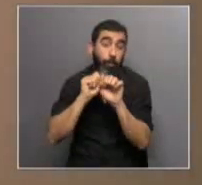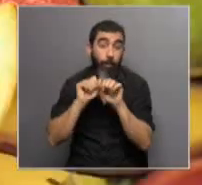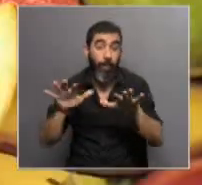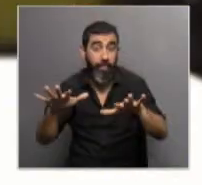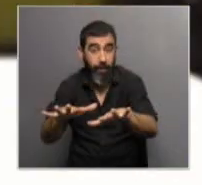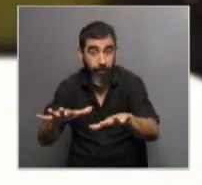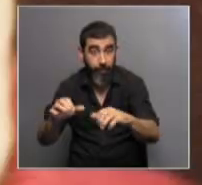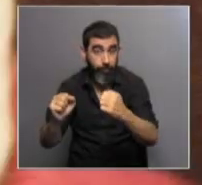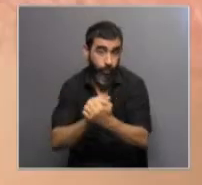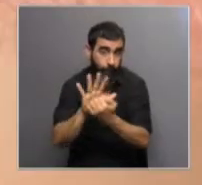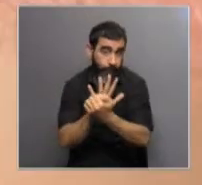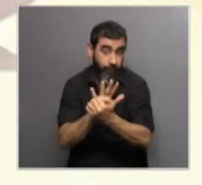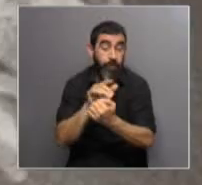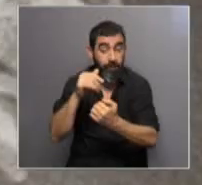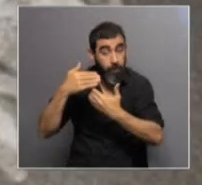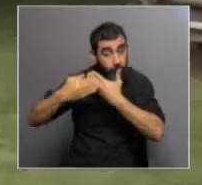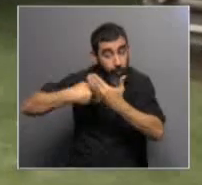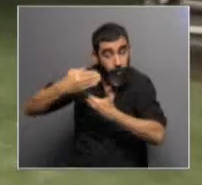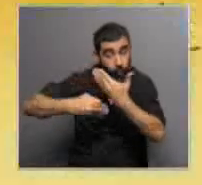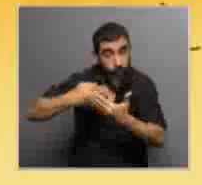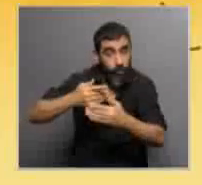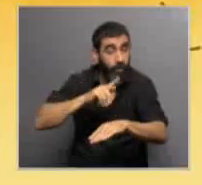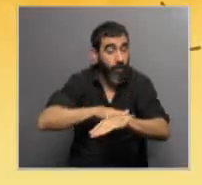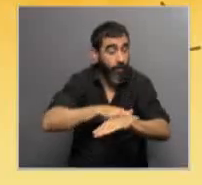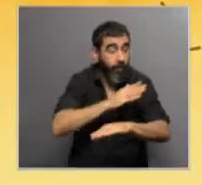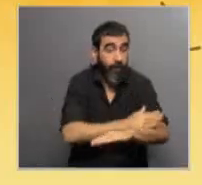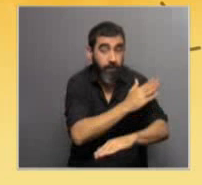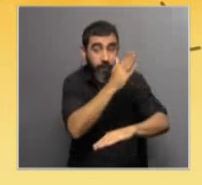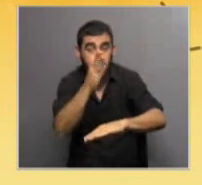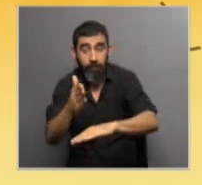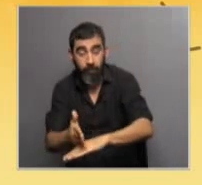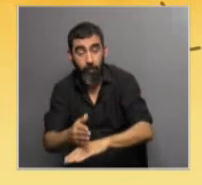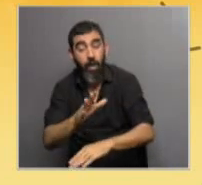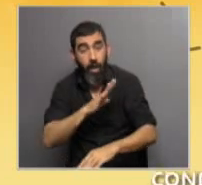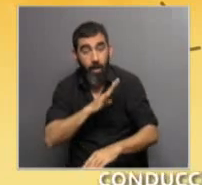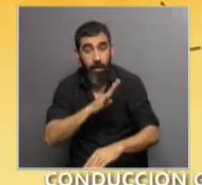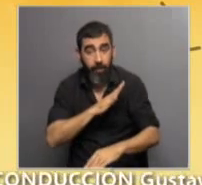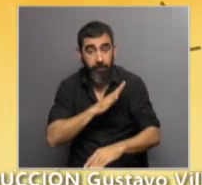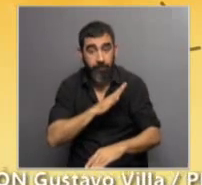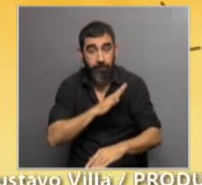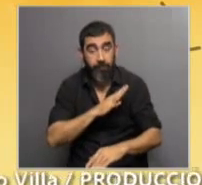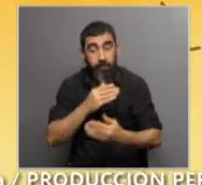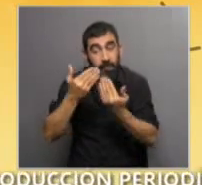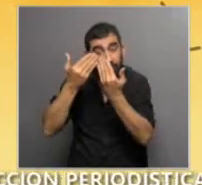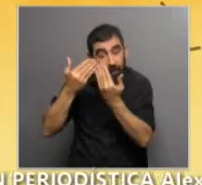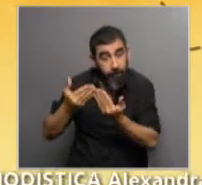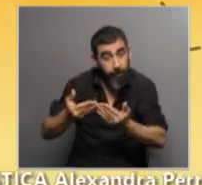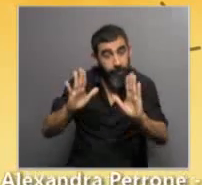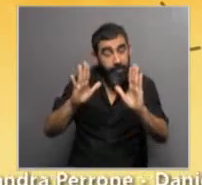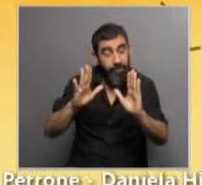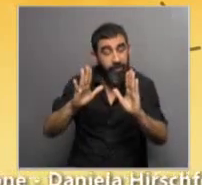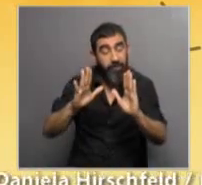y durante ese proceso durante ese tiempo pasamos de empezar a